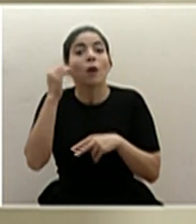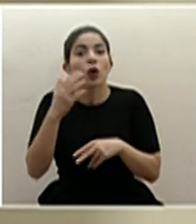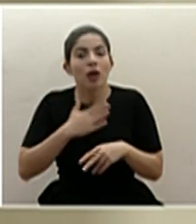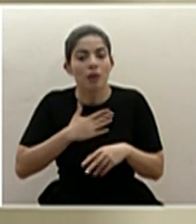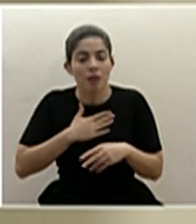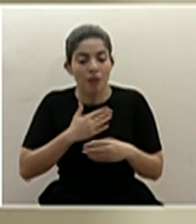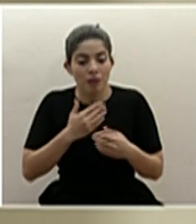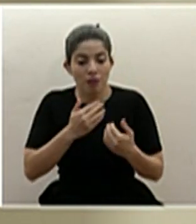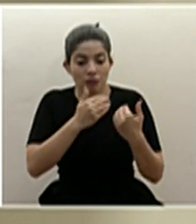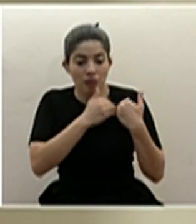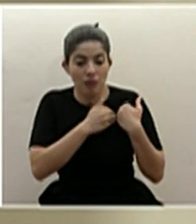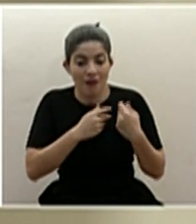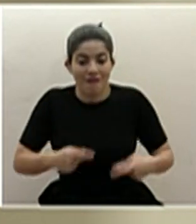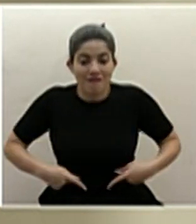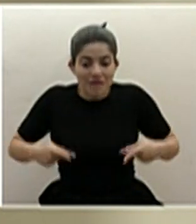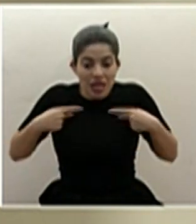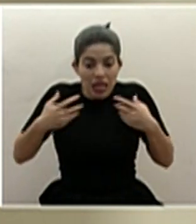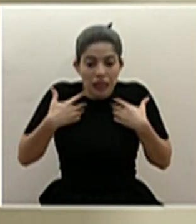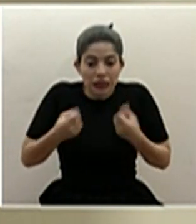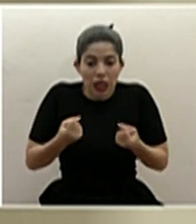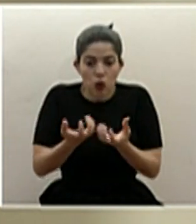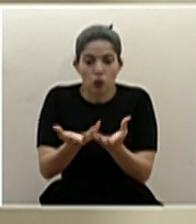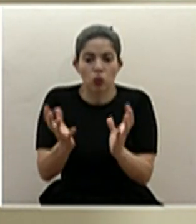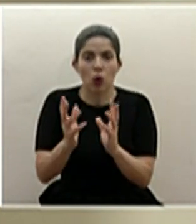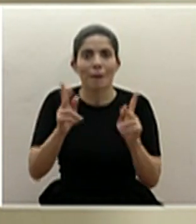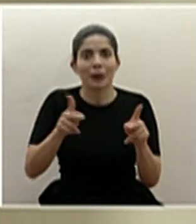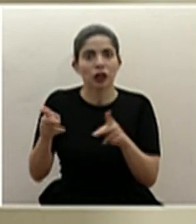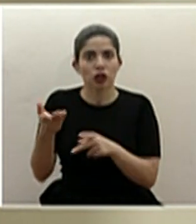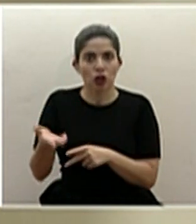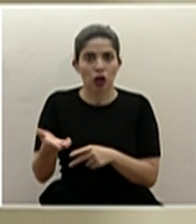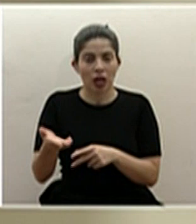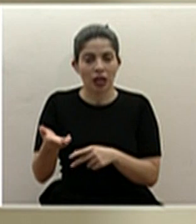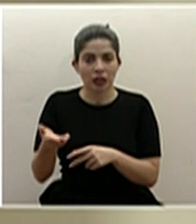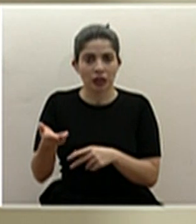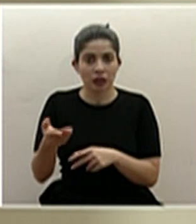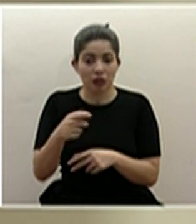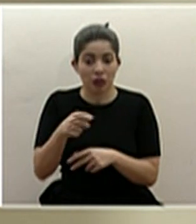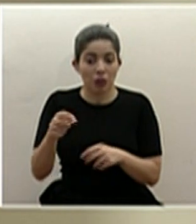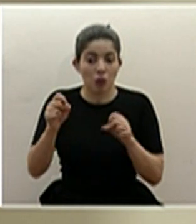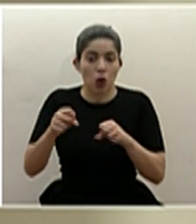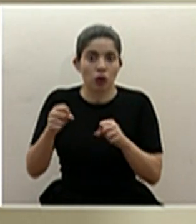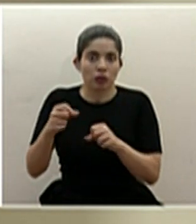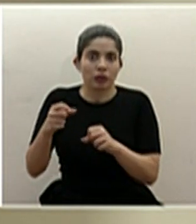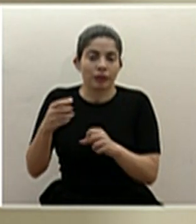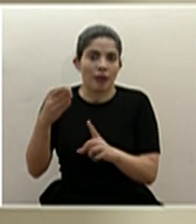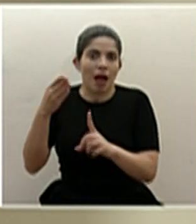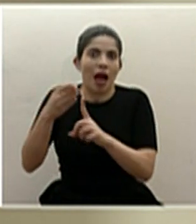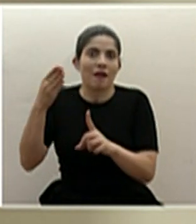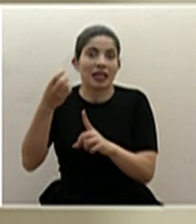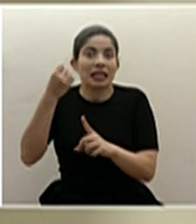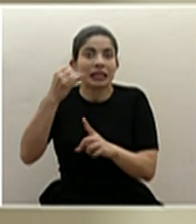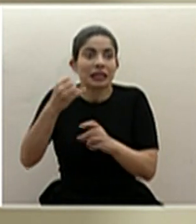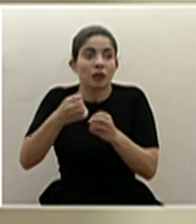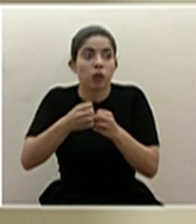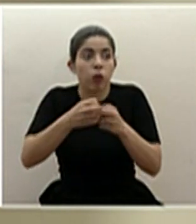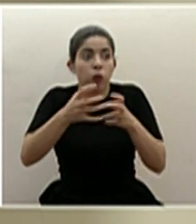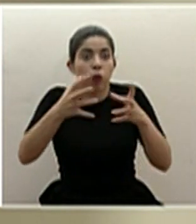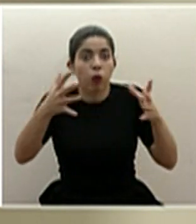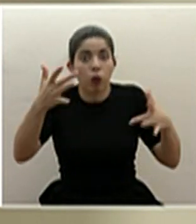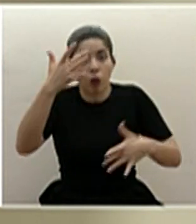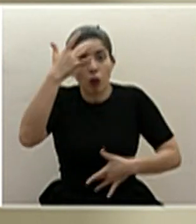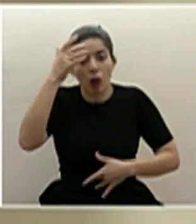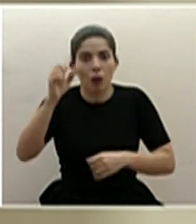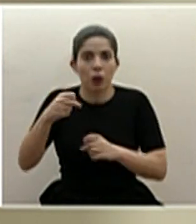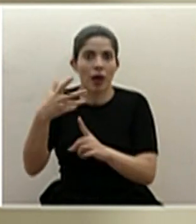manos justamente la salud y la vida de muchas personas que pueden ser perjudicadas en medio de un aumento exponencial de casos.